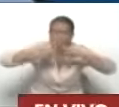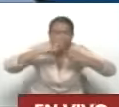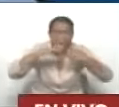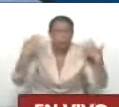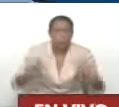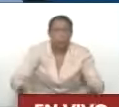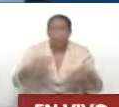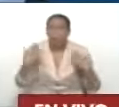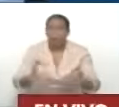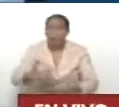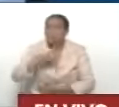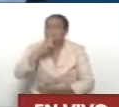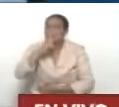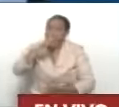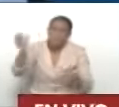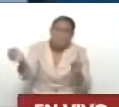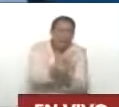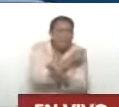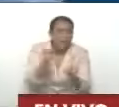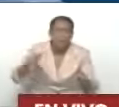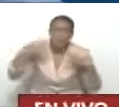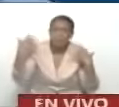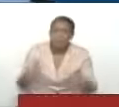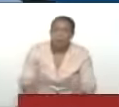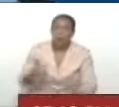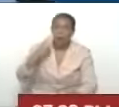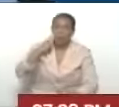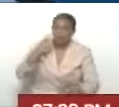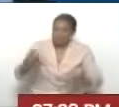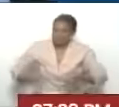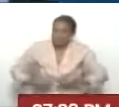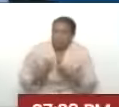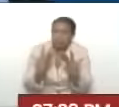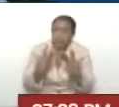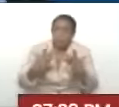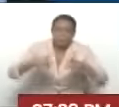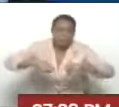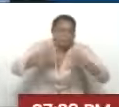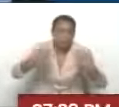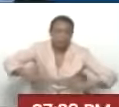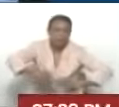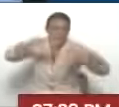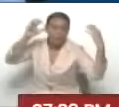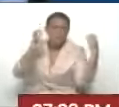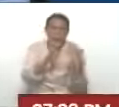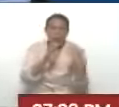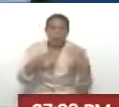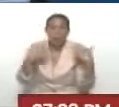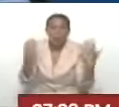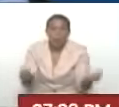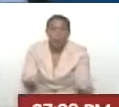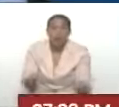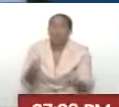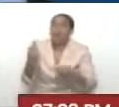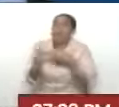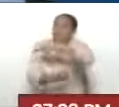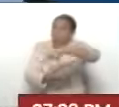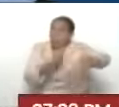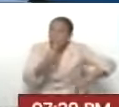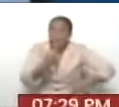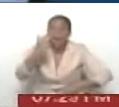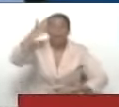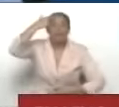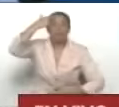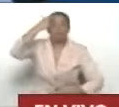colapso político, de violencia y de implosión de la sociedad venezolana. La revolución tuvo capacidad